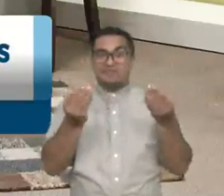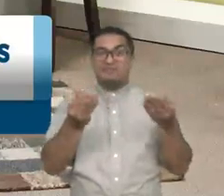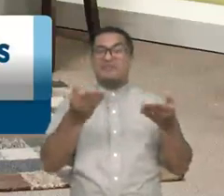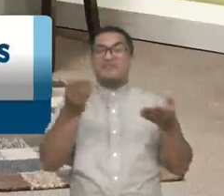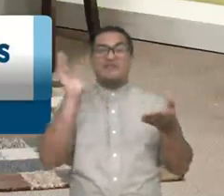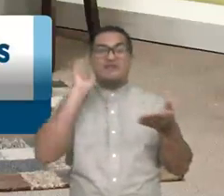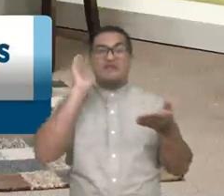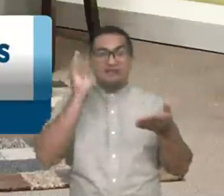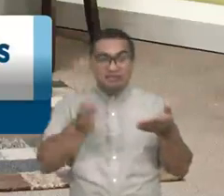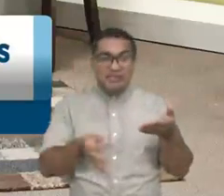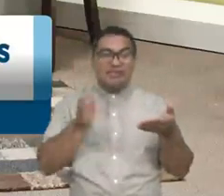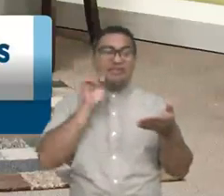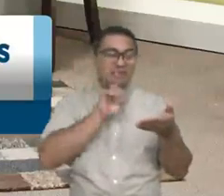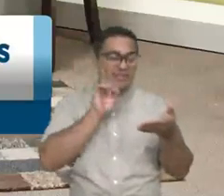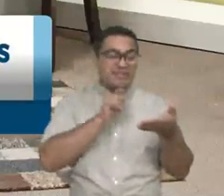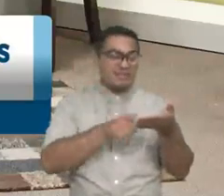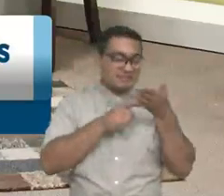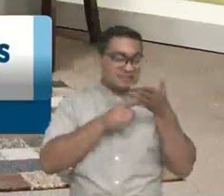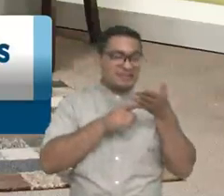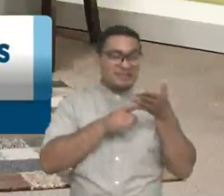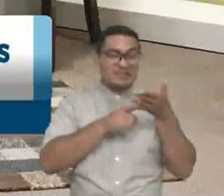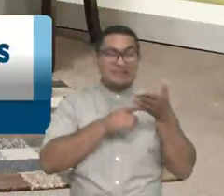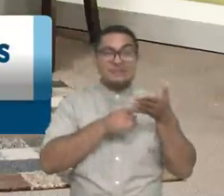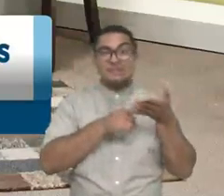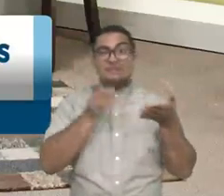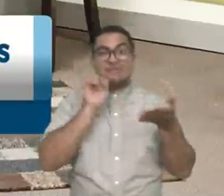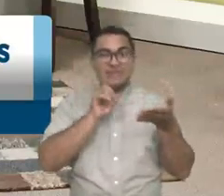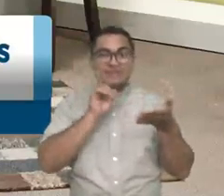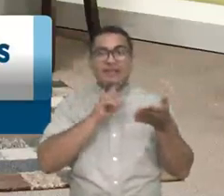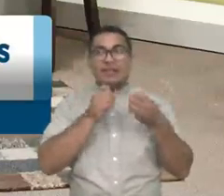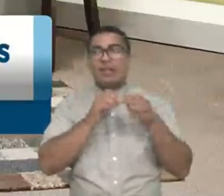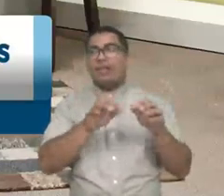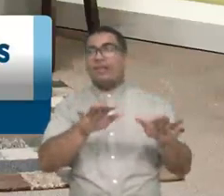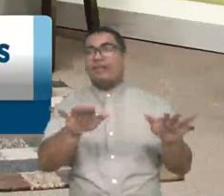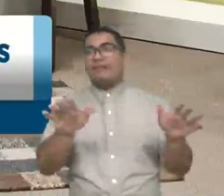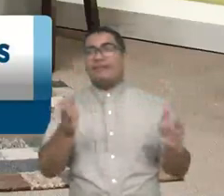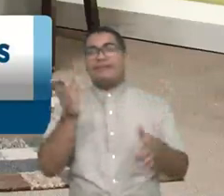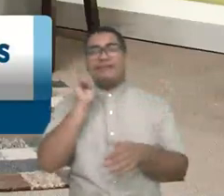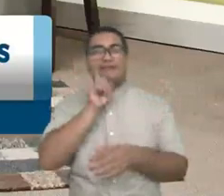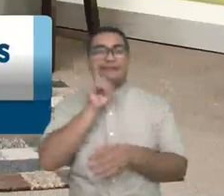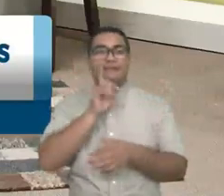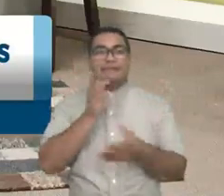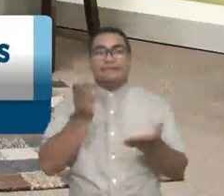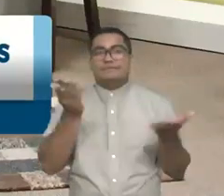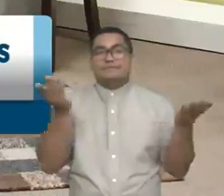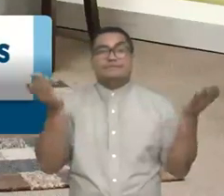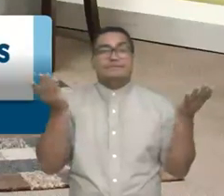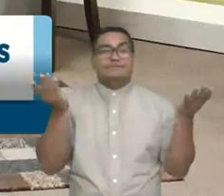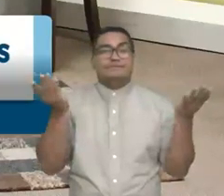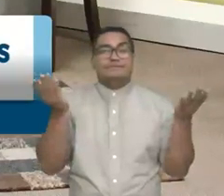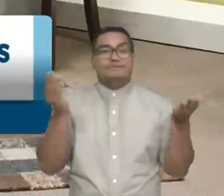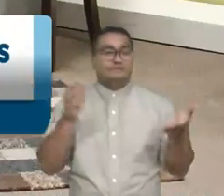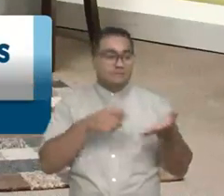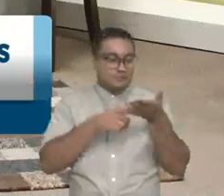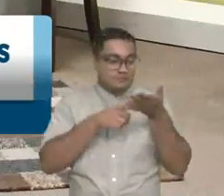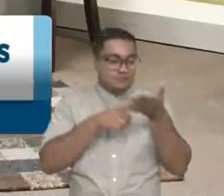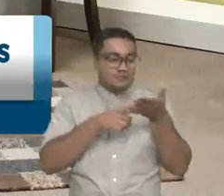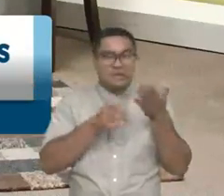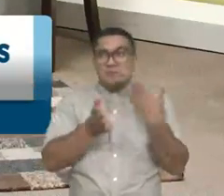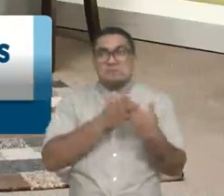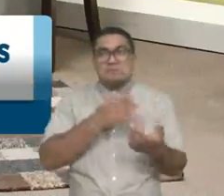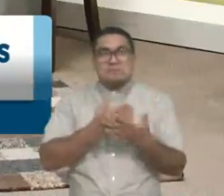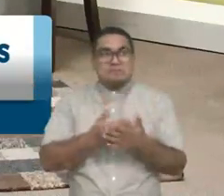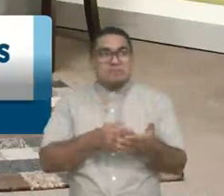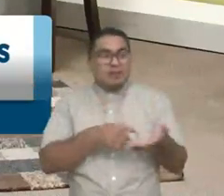información falsa que se mueve por las redes sociales, o sea, con falta de credibilidad, pero la gente se